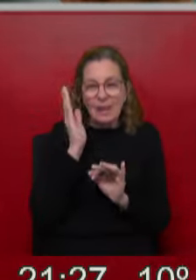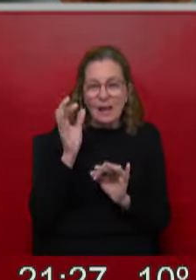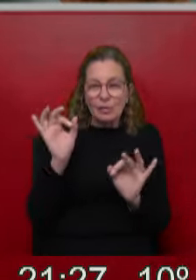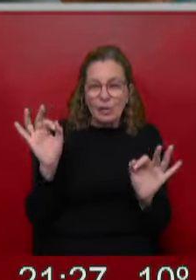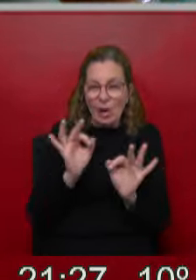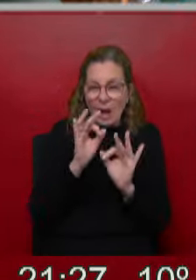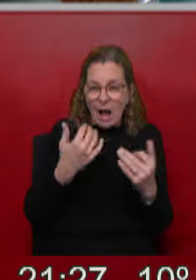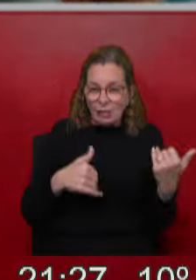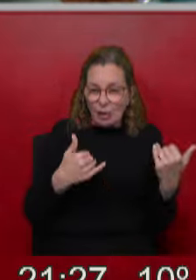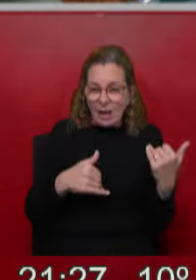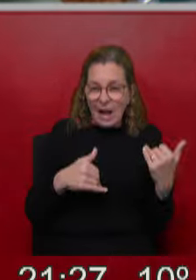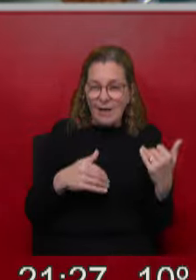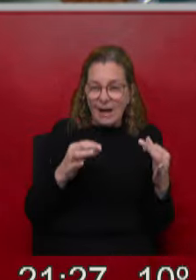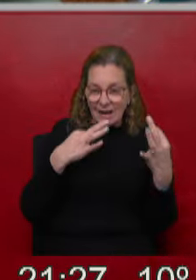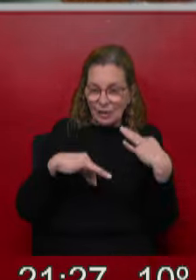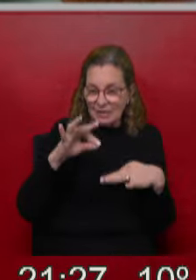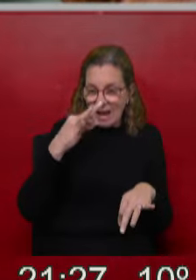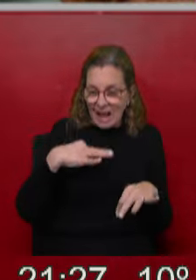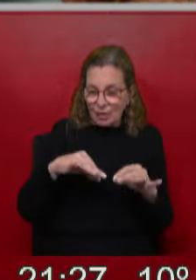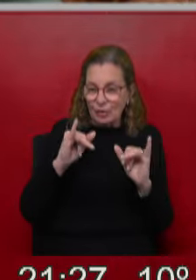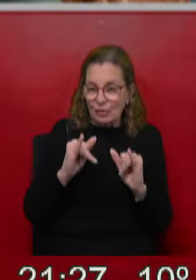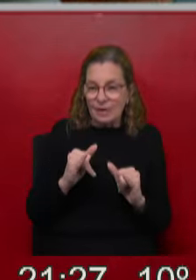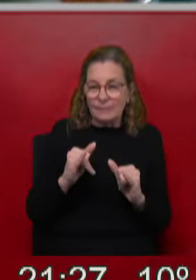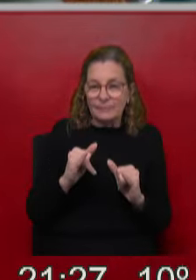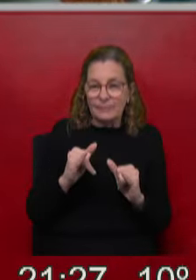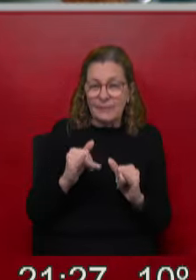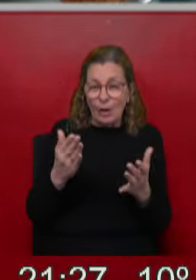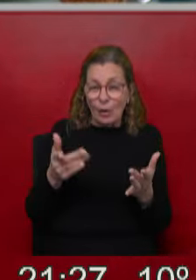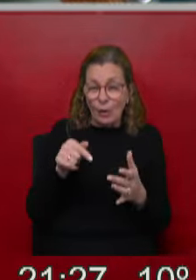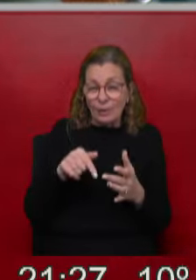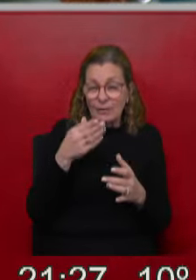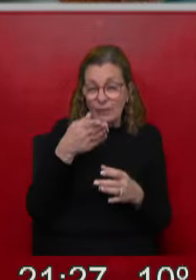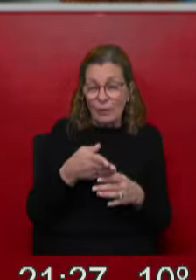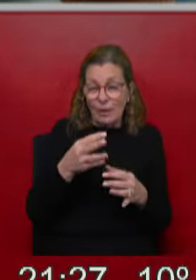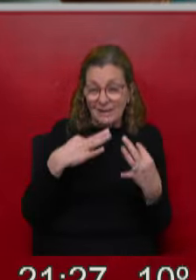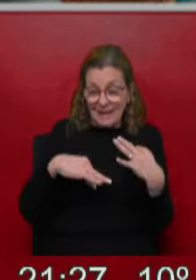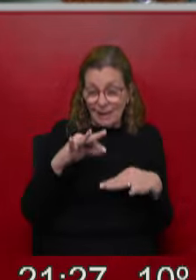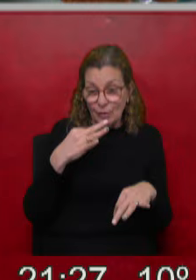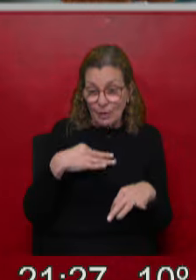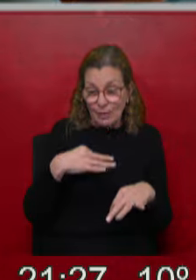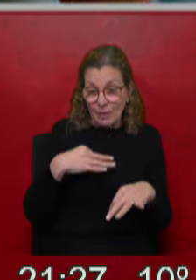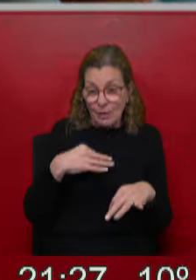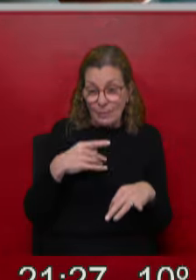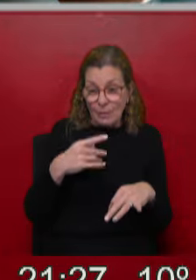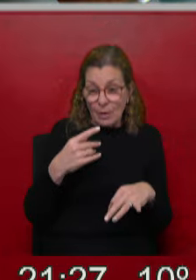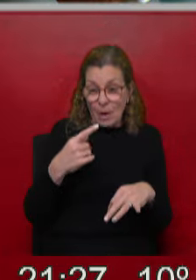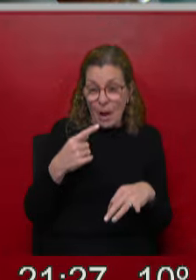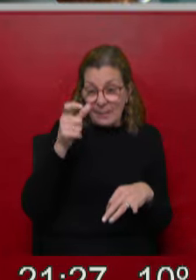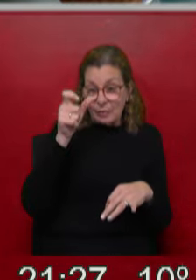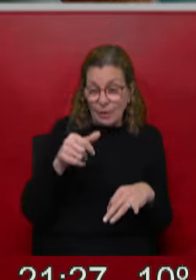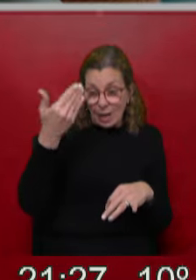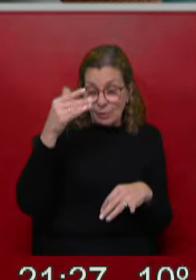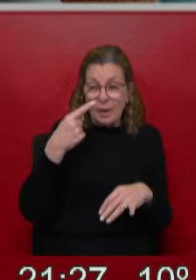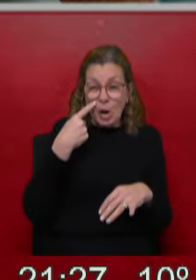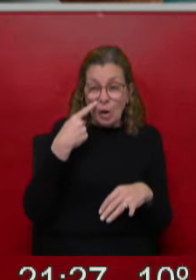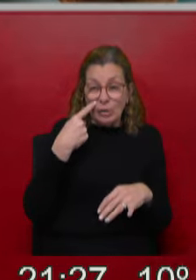era muy habitual tocar en el Circular, en el Galpón. Todavía hoy, si voy a esos teatros, hay unos veteranos que me conocen y todos me dicen